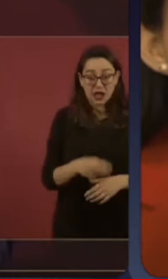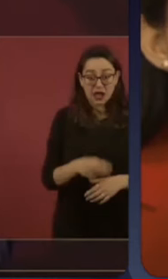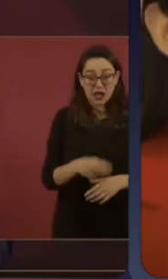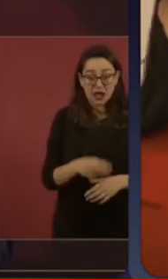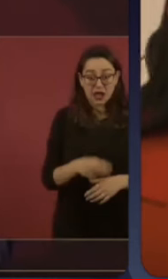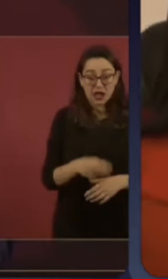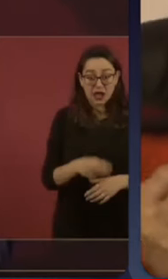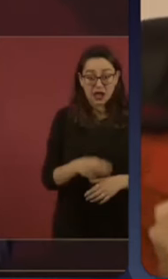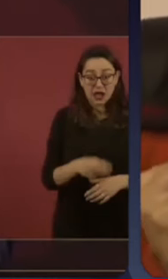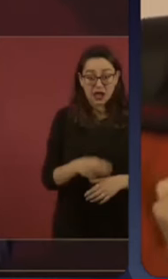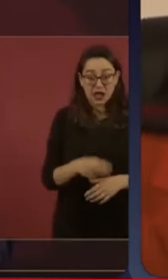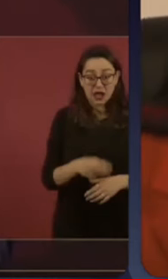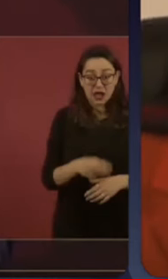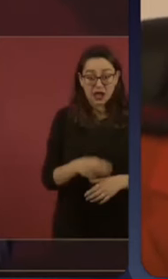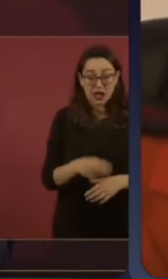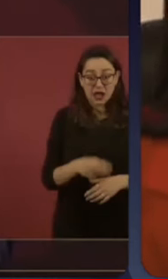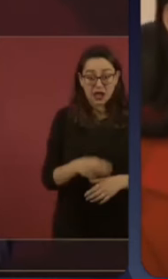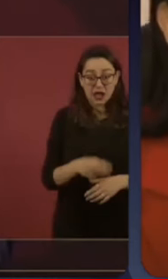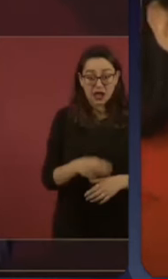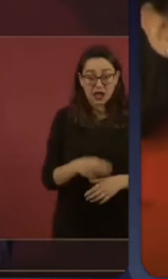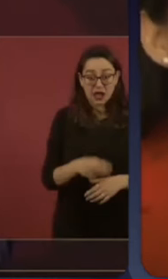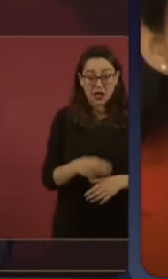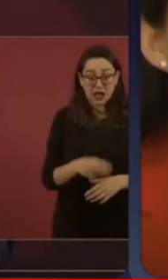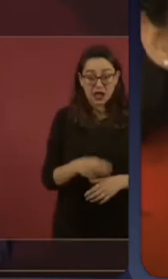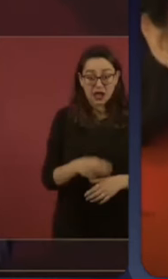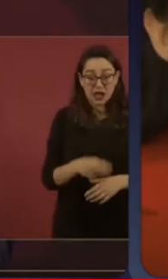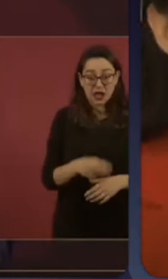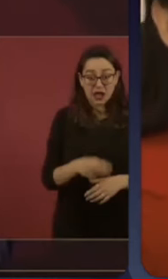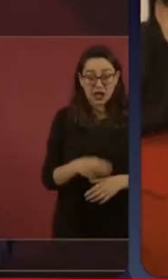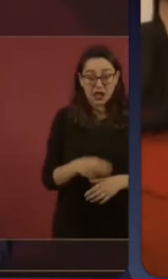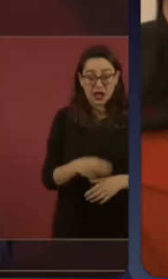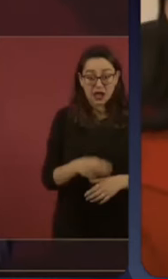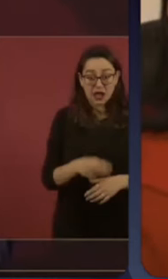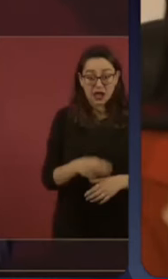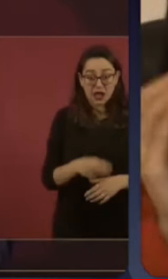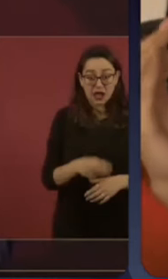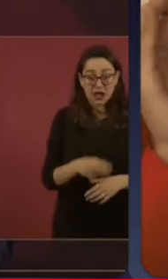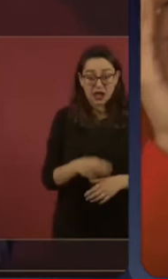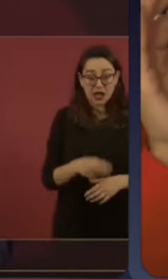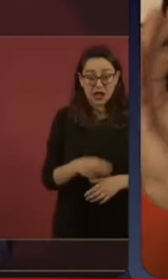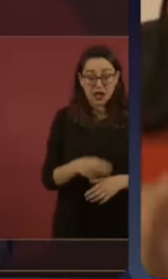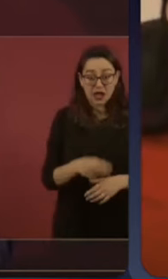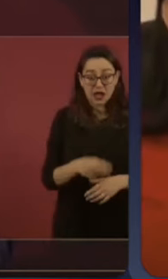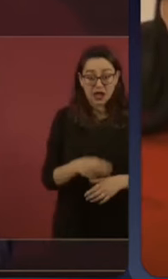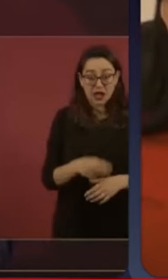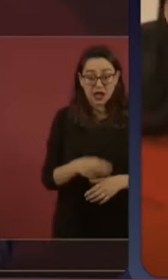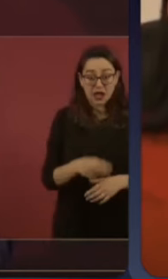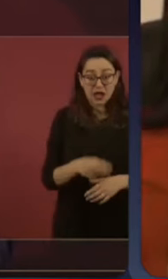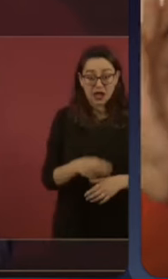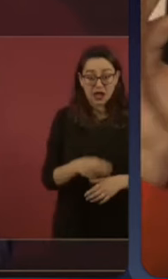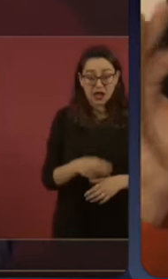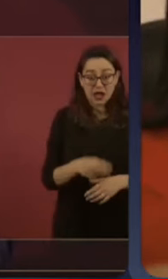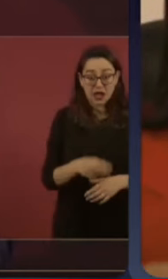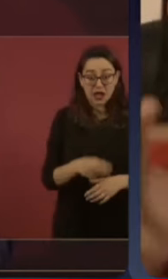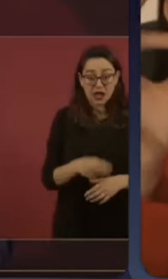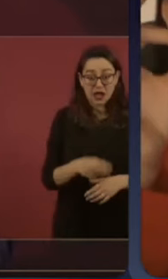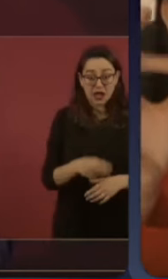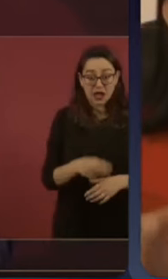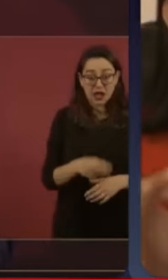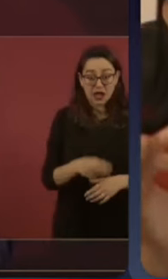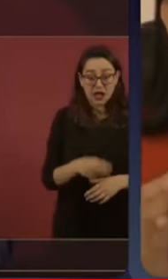está construyendo, se tienen que hacer las pruebas necesarias para que cuando se inauguren las obras,